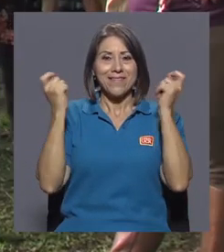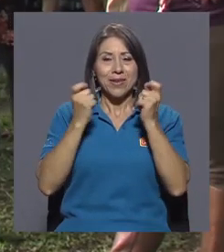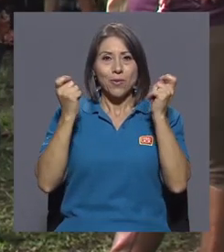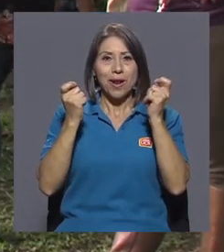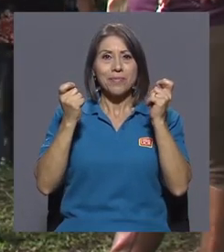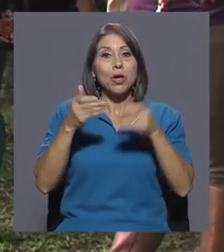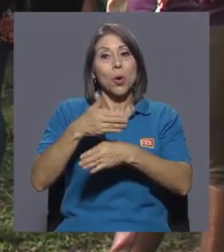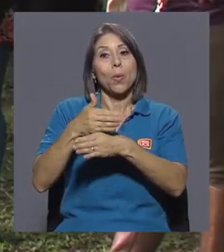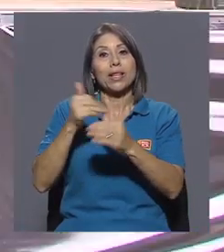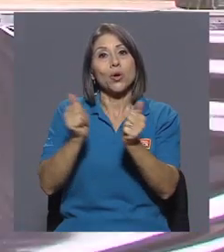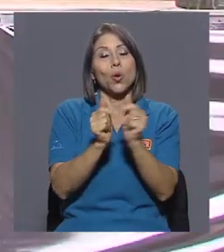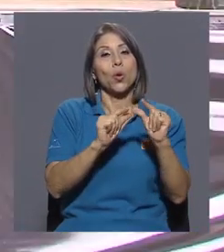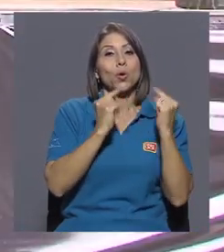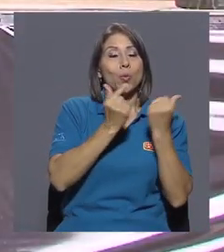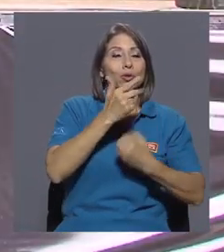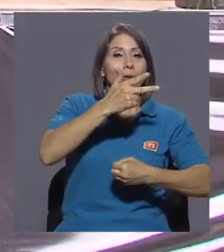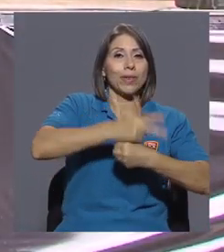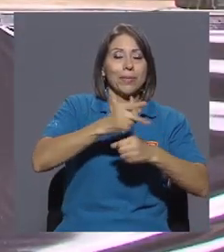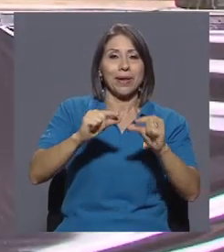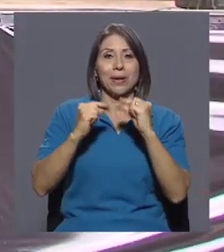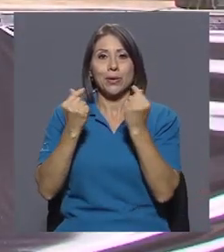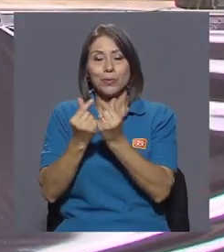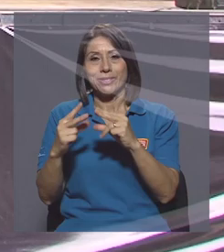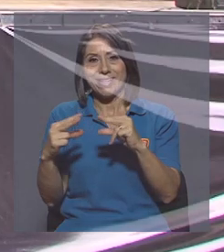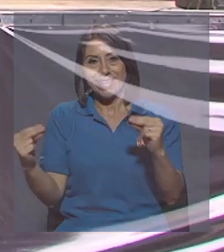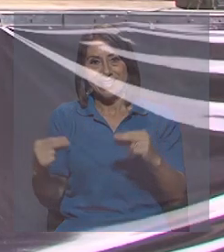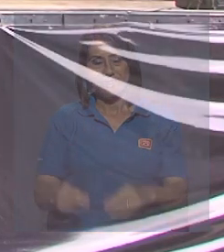de guatemala y nicaragua